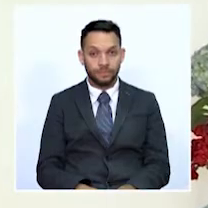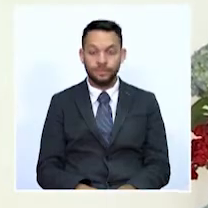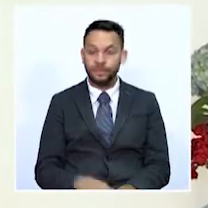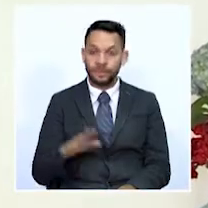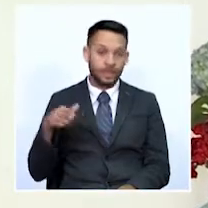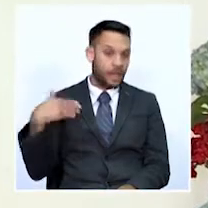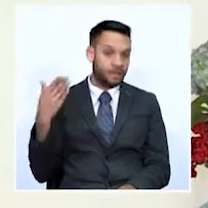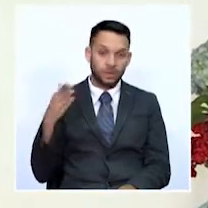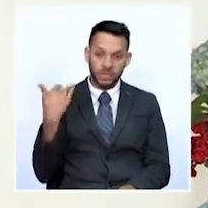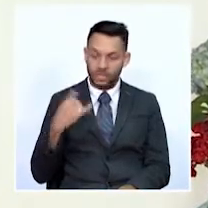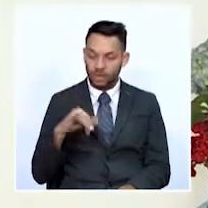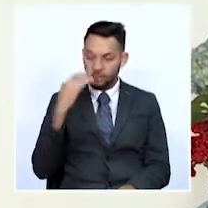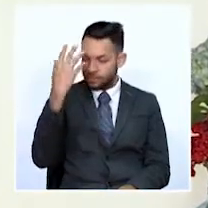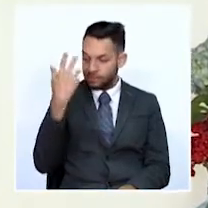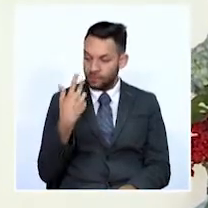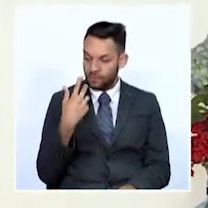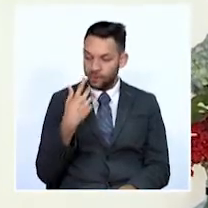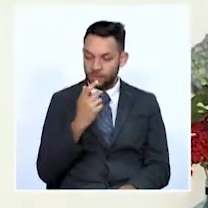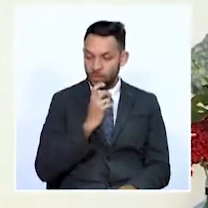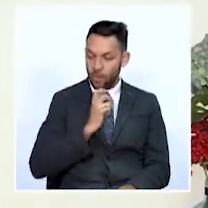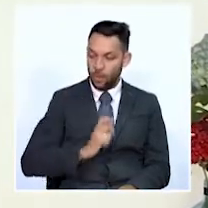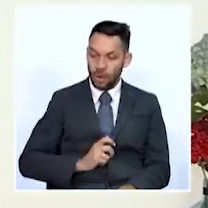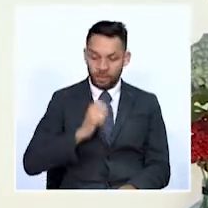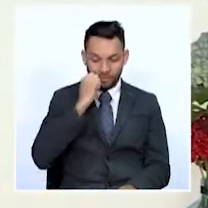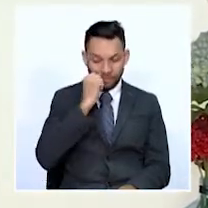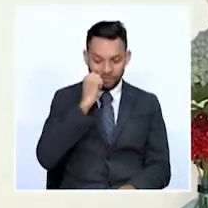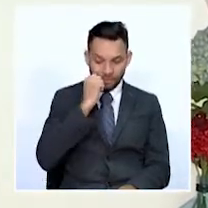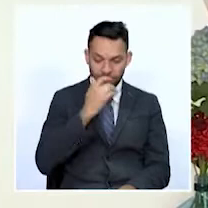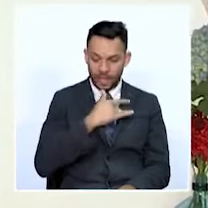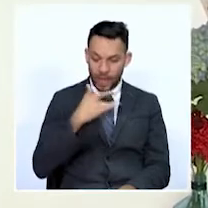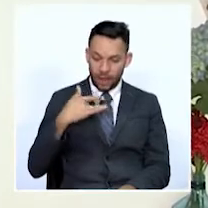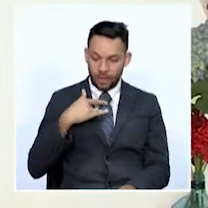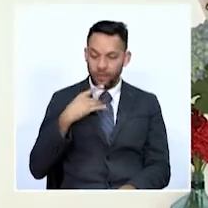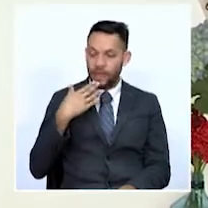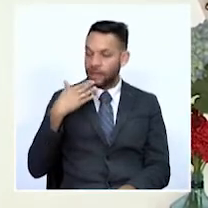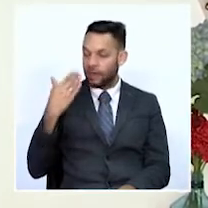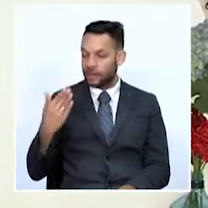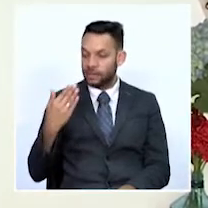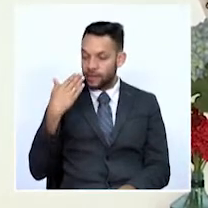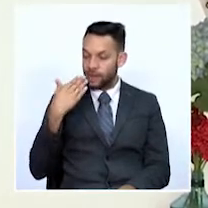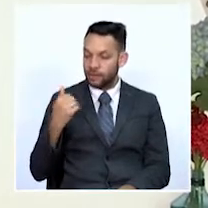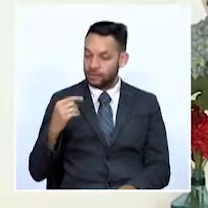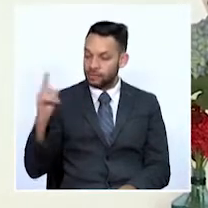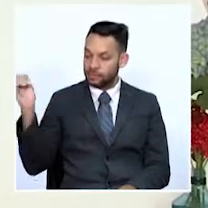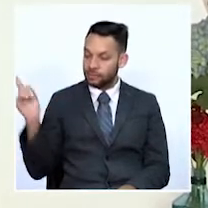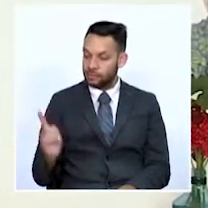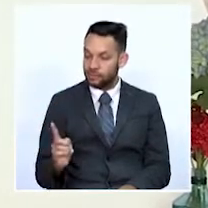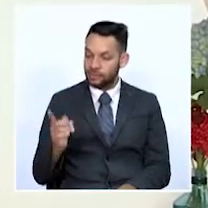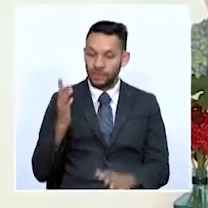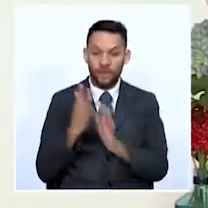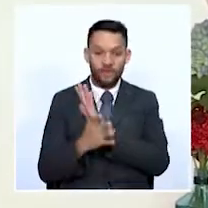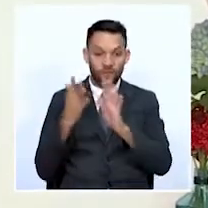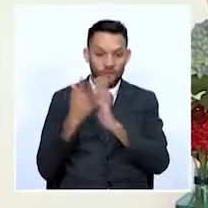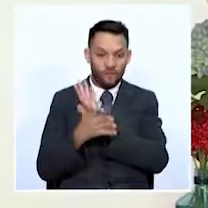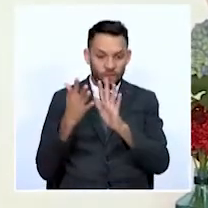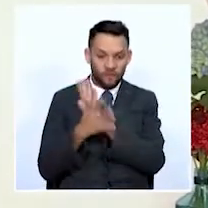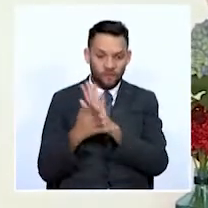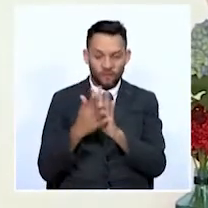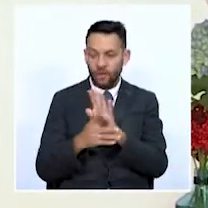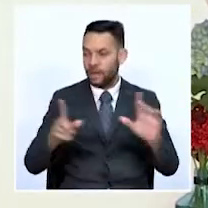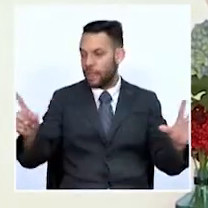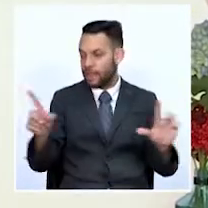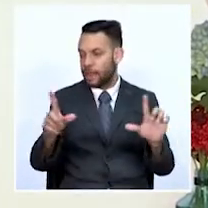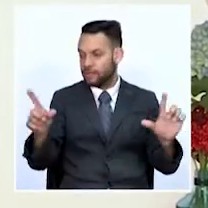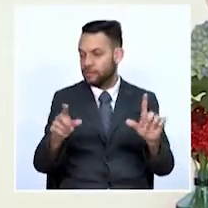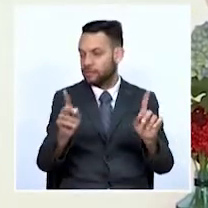Luego de todo este análisis clínico, y agradecerle a la paciente por permitirnos compartir esa historia